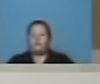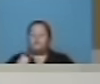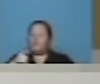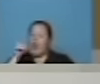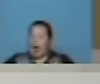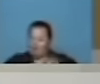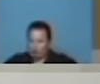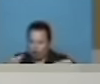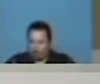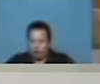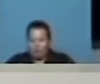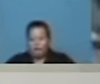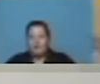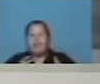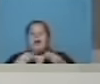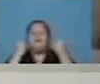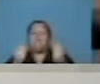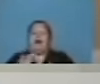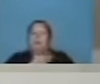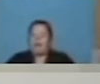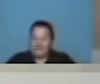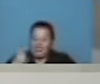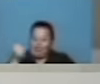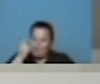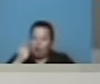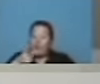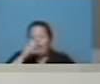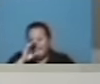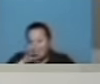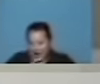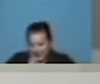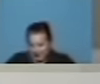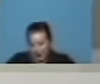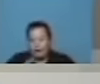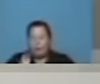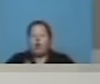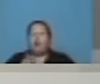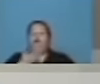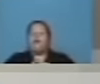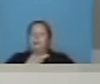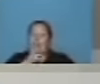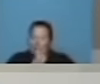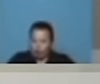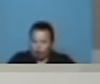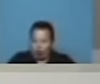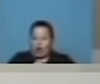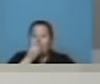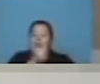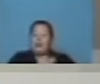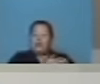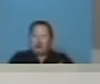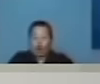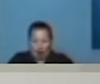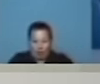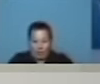gente. Las fórmulas para presidente, fundamentalmente, es lo que te interesa. A ver, el Frente para la Victoria con su candidato Daniel